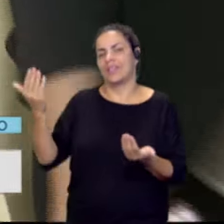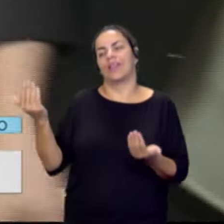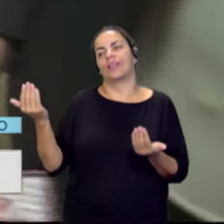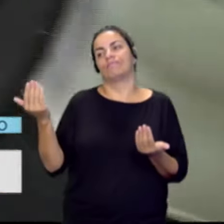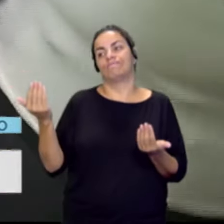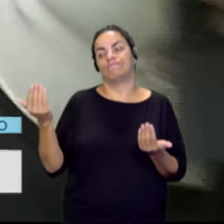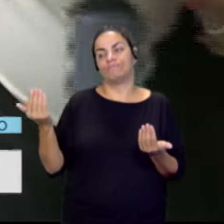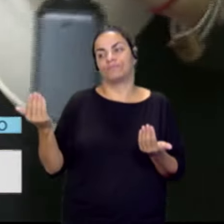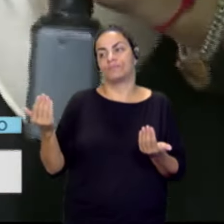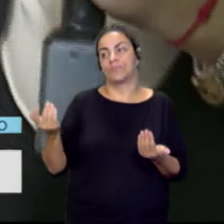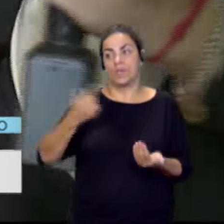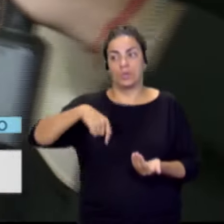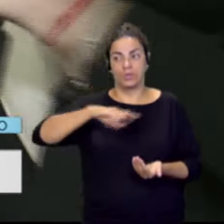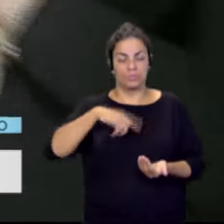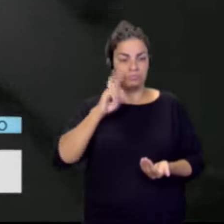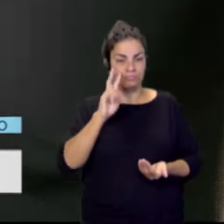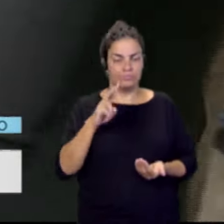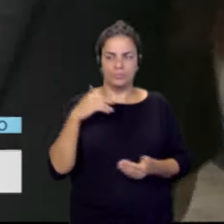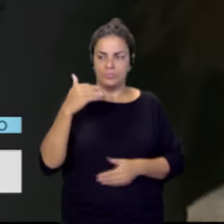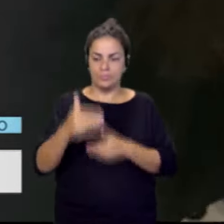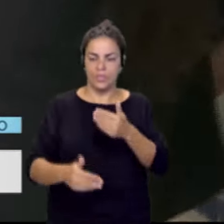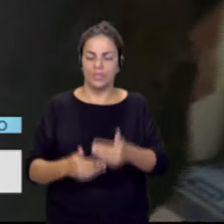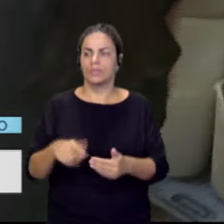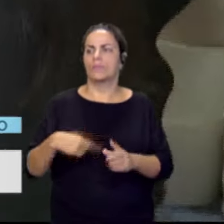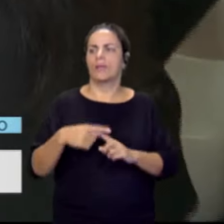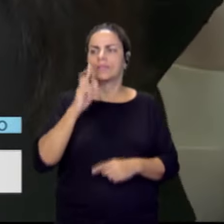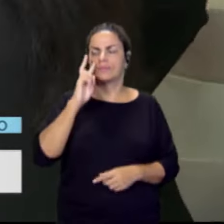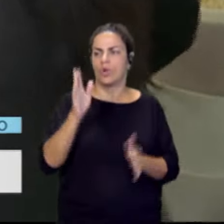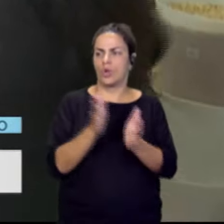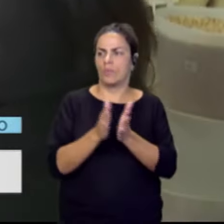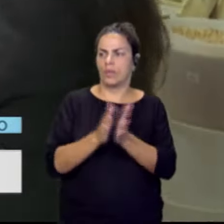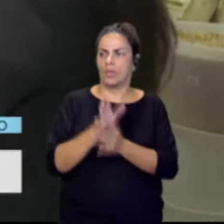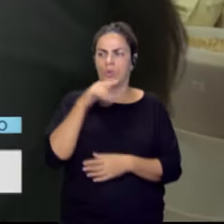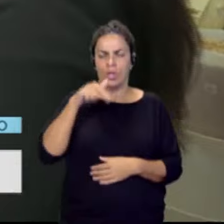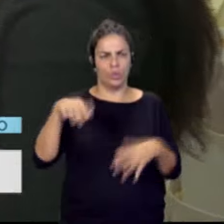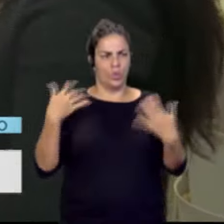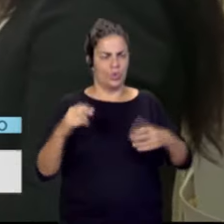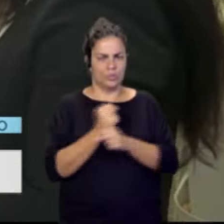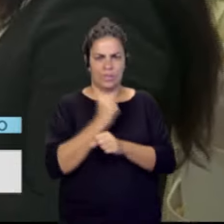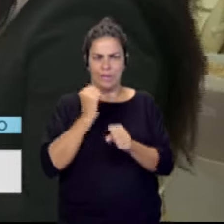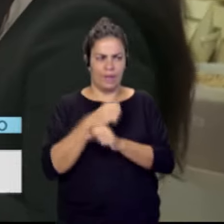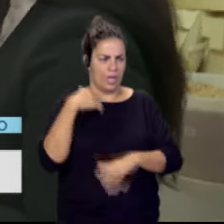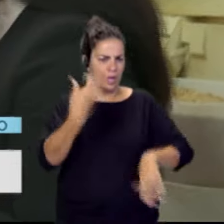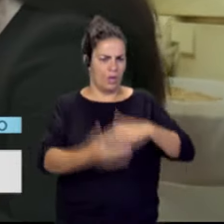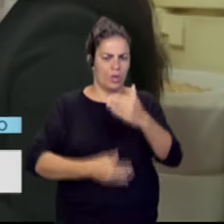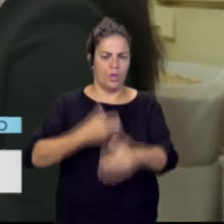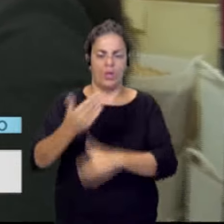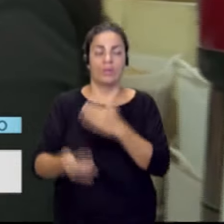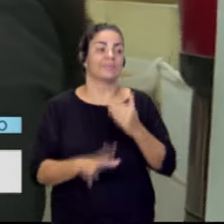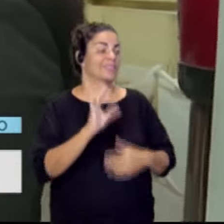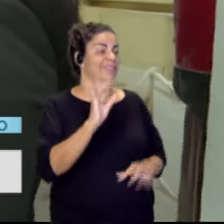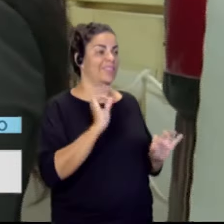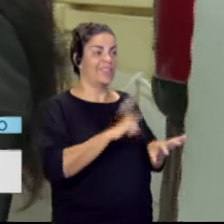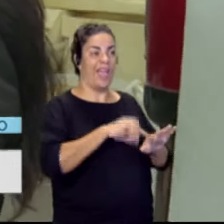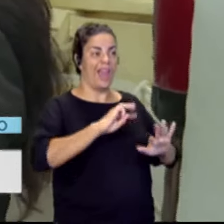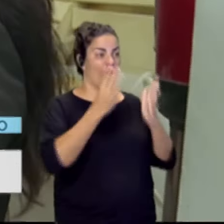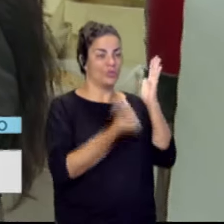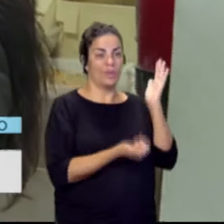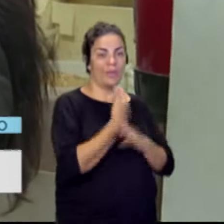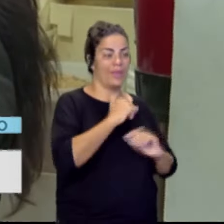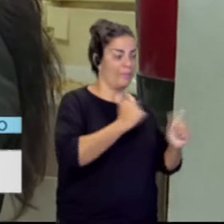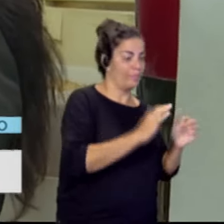pues bueno, viendo el proceso y también viendo al compañero, que la verdad que, Raico, esto es un no parar. Sí, desde que empezamos a las 8 de la mañana hasta que cerramos a las 9 de la